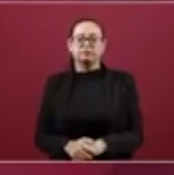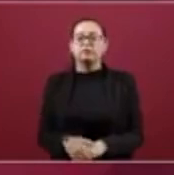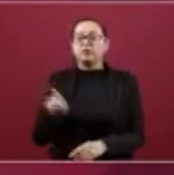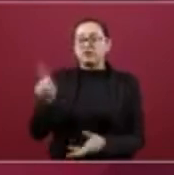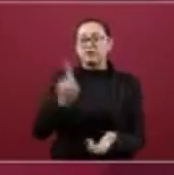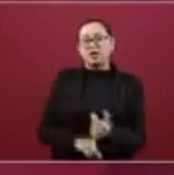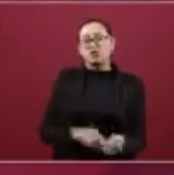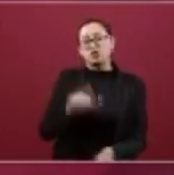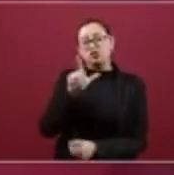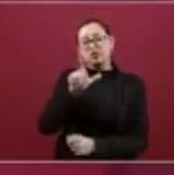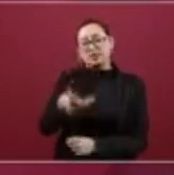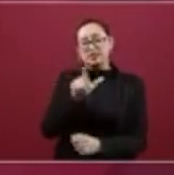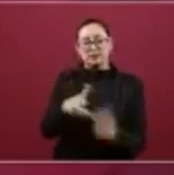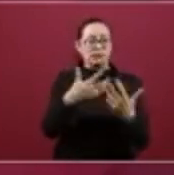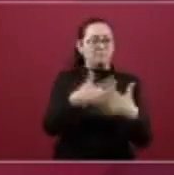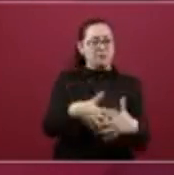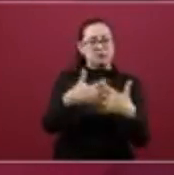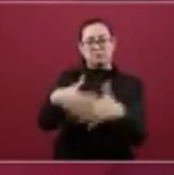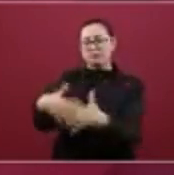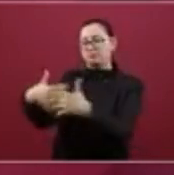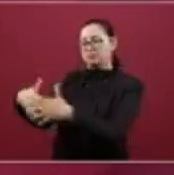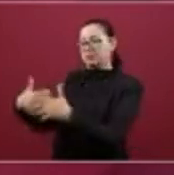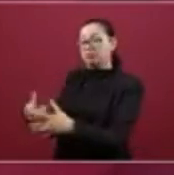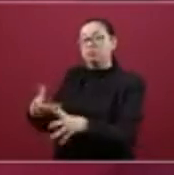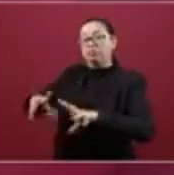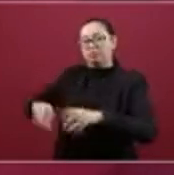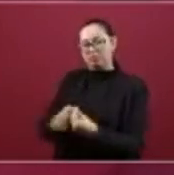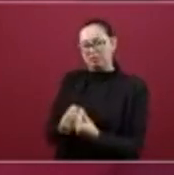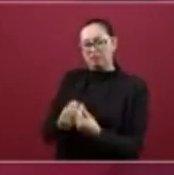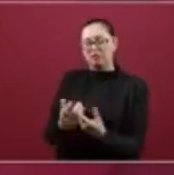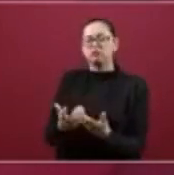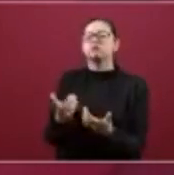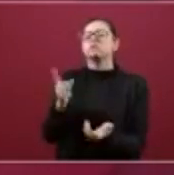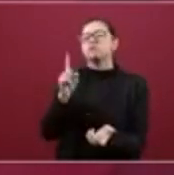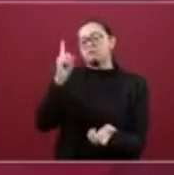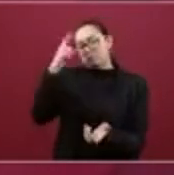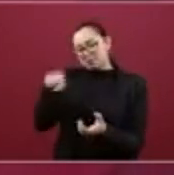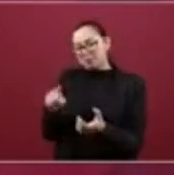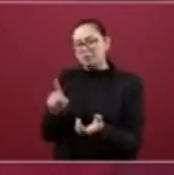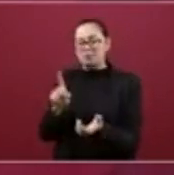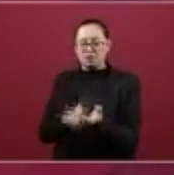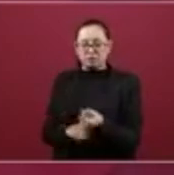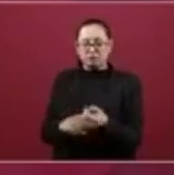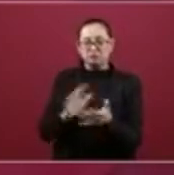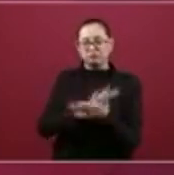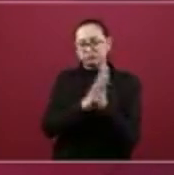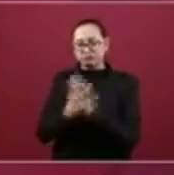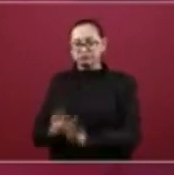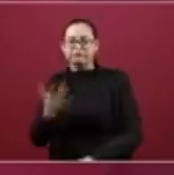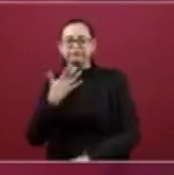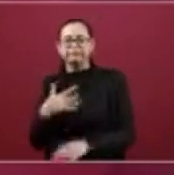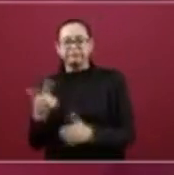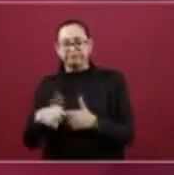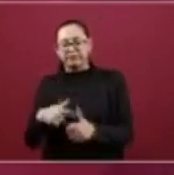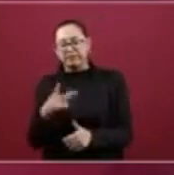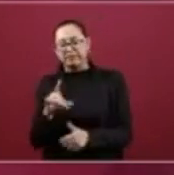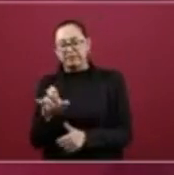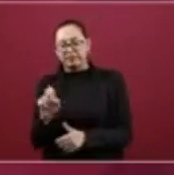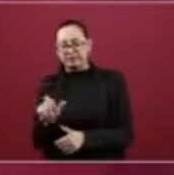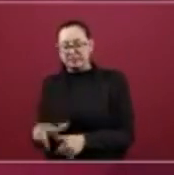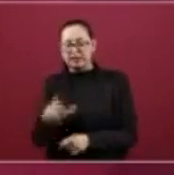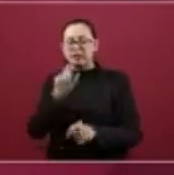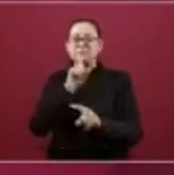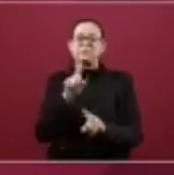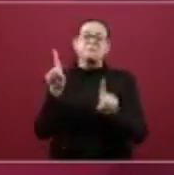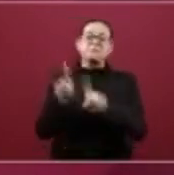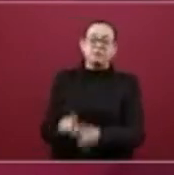proceso, una de nuevo diseño y los ajustes de resto. Va a contar con sus plantas de fuerza, que es